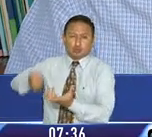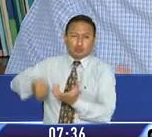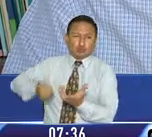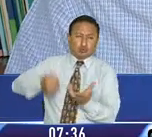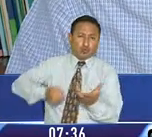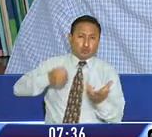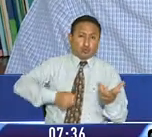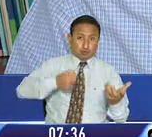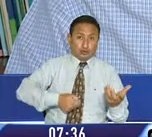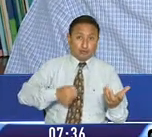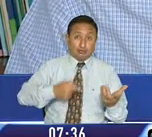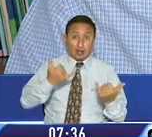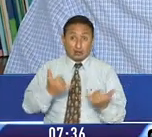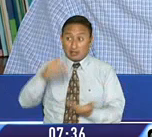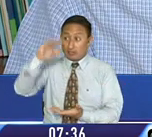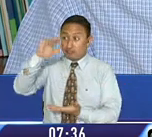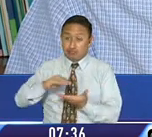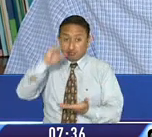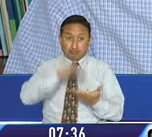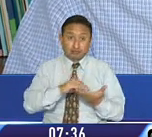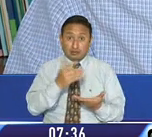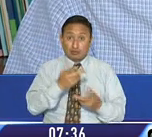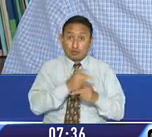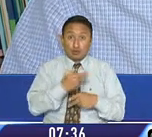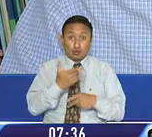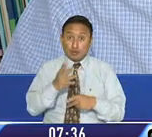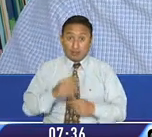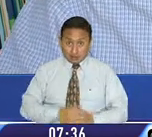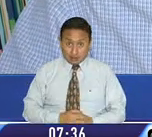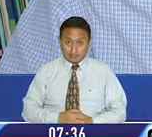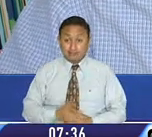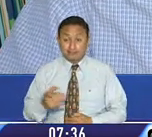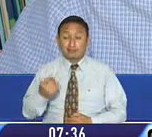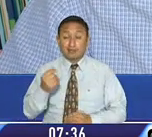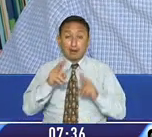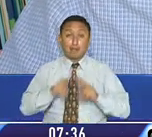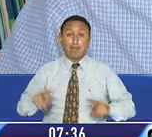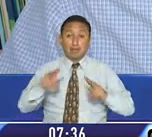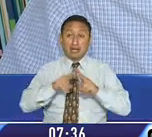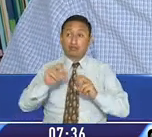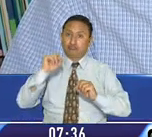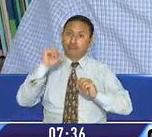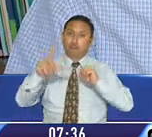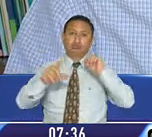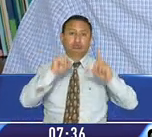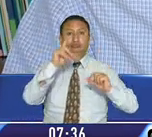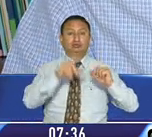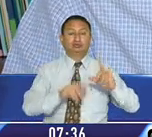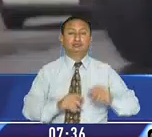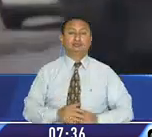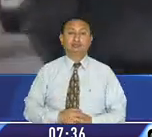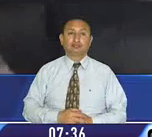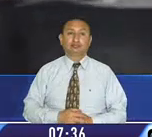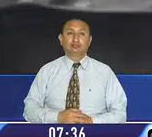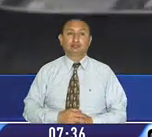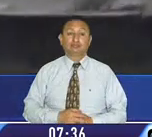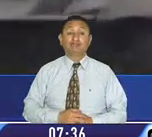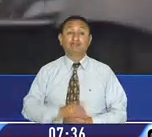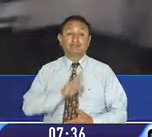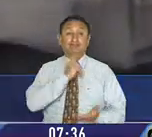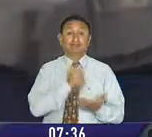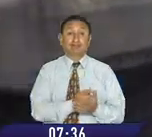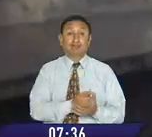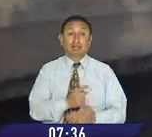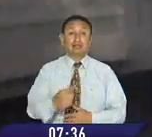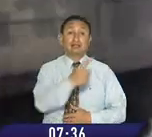haber escasez de ese tipo de productos a nivel internacional, eleva el costo de producción de varios bienes agrícolas. Así es, la guerra